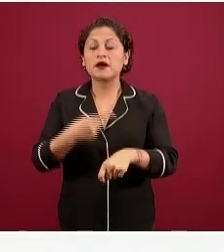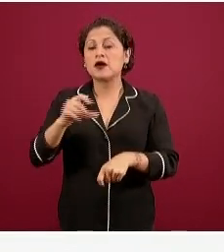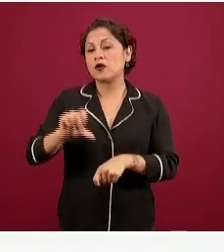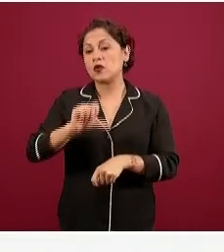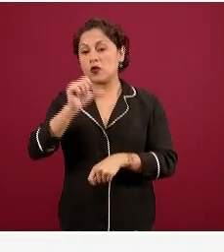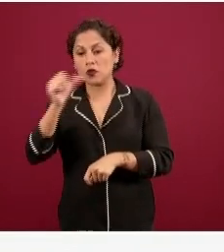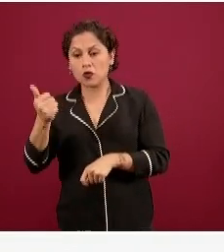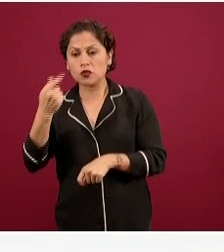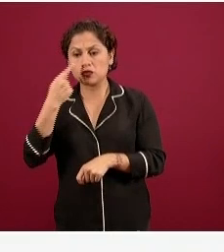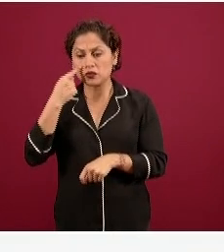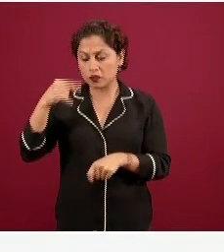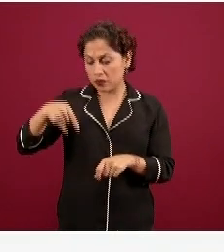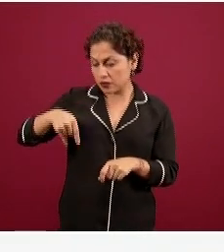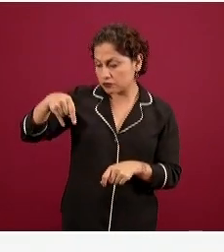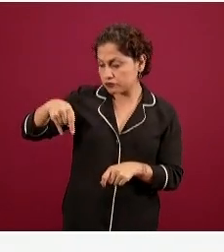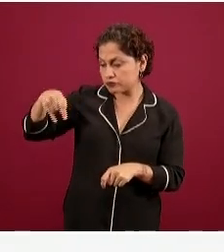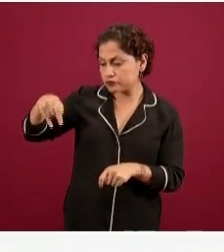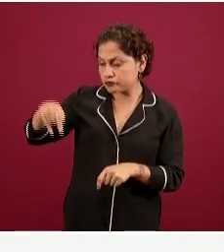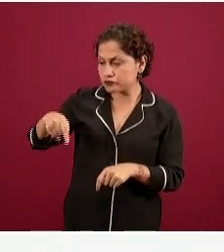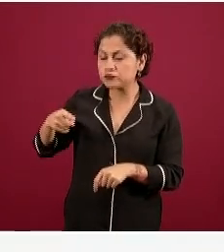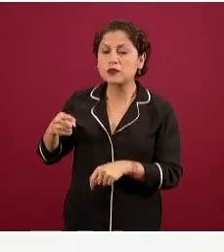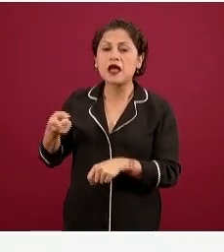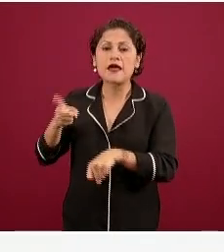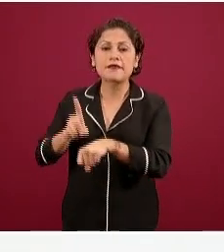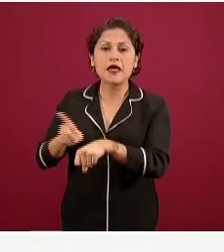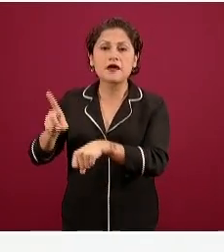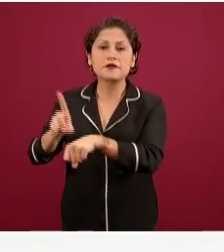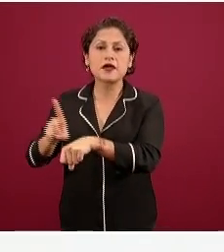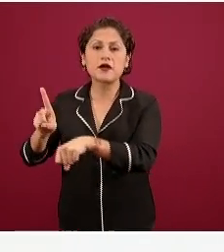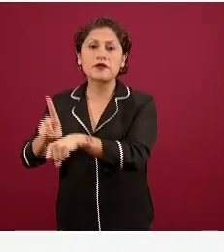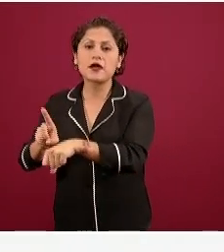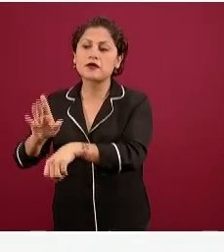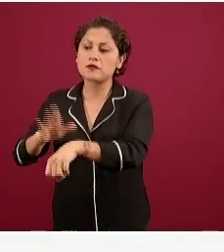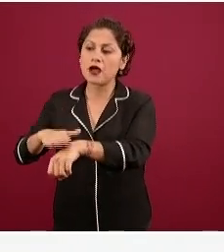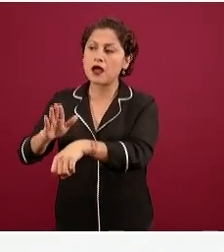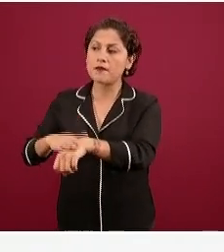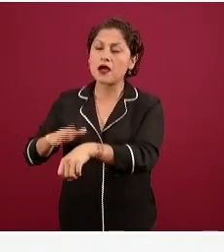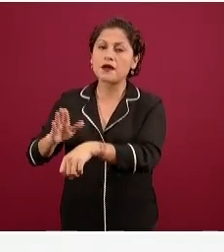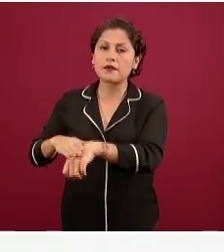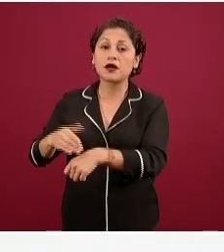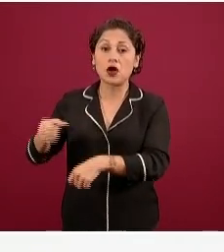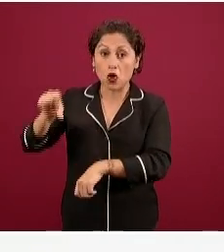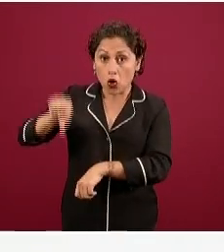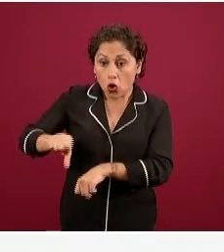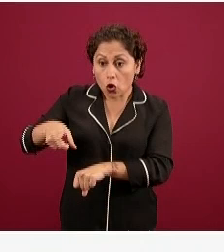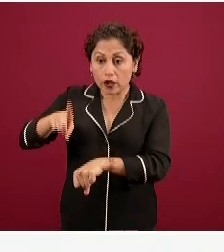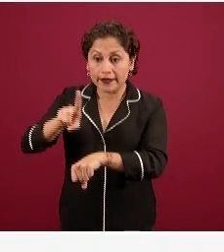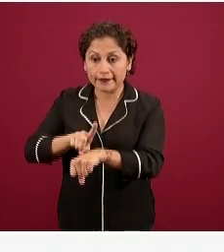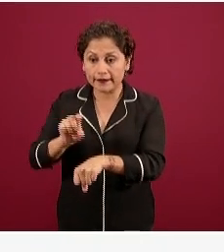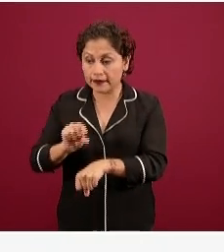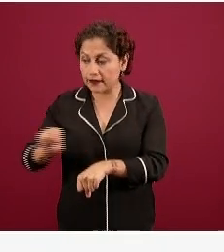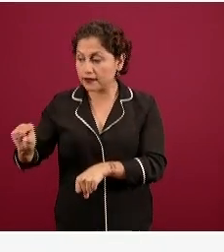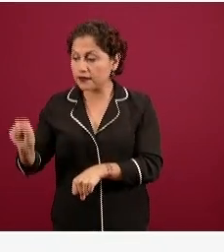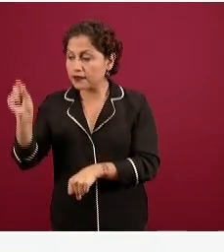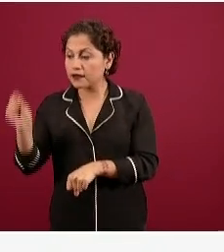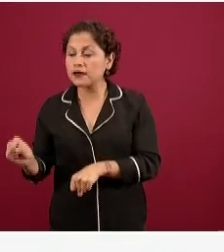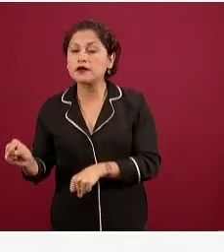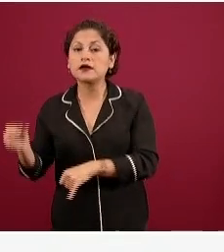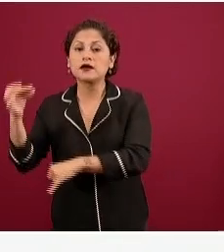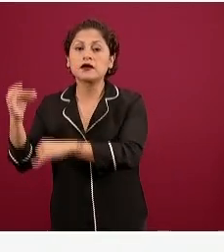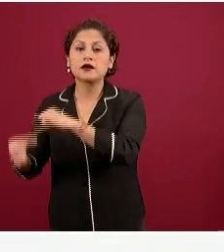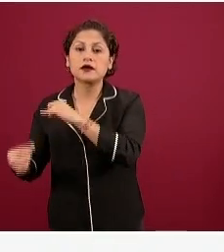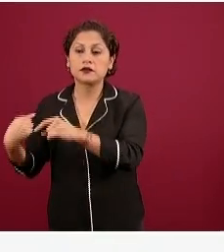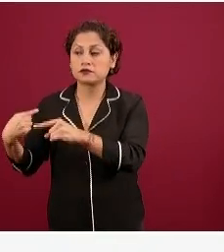decir, la cantidad de casos que día con día se han confirmado. Y volvemos a notar el día de hoy también, y en función ya prácticamente de la última